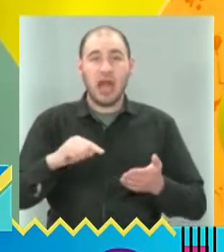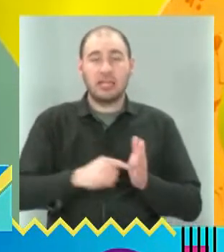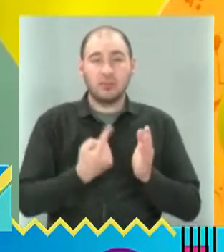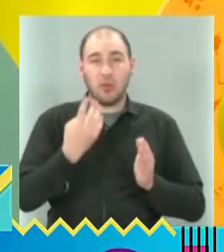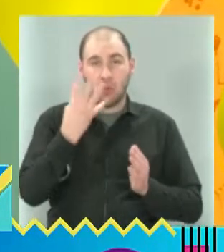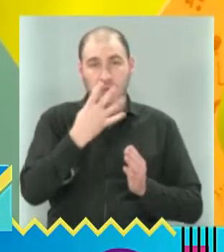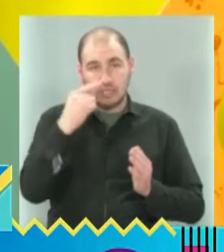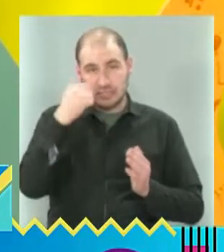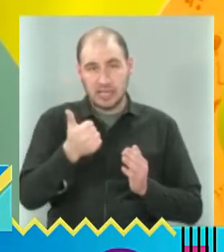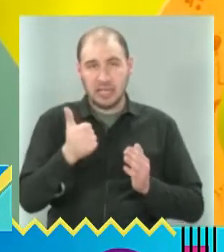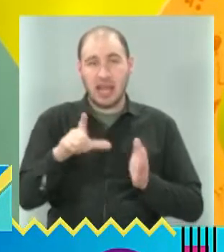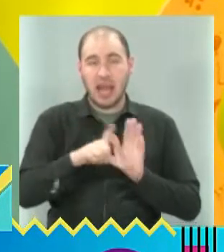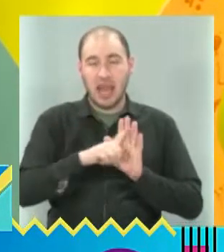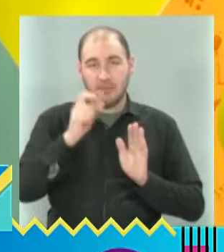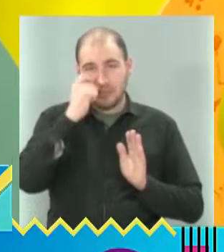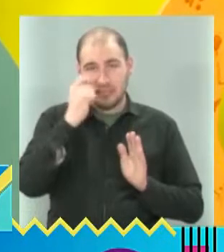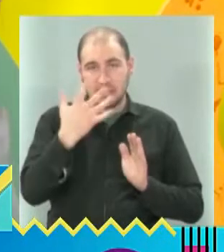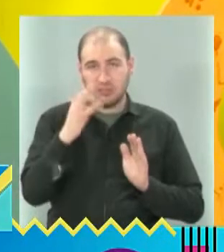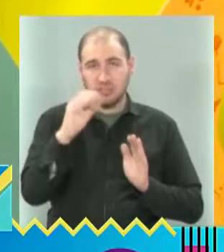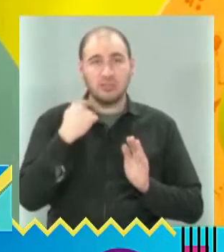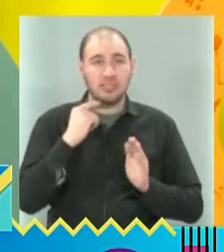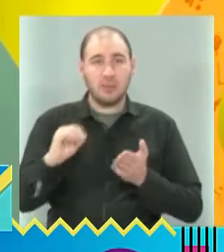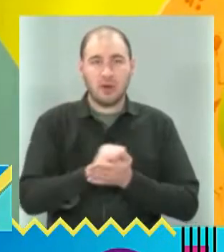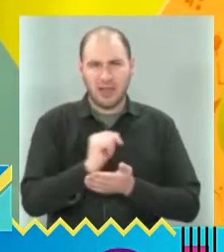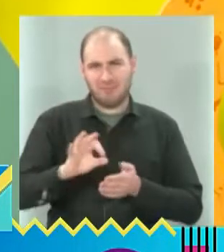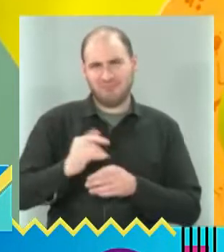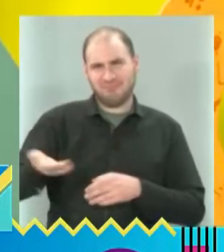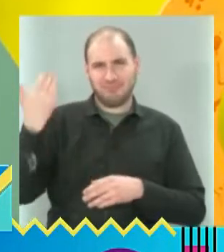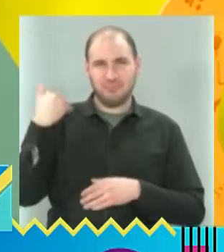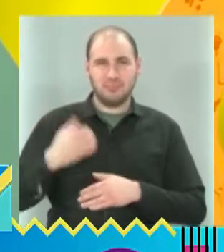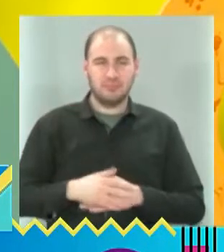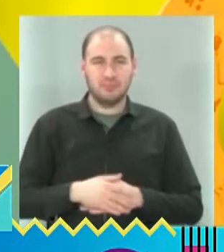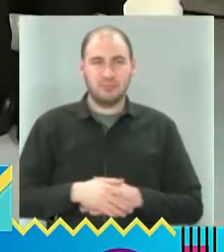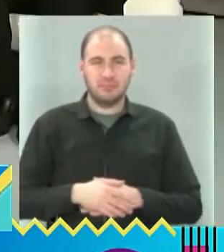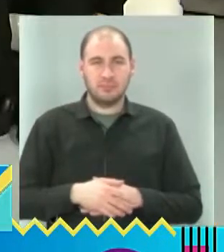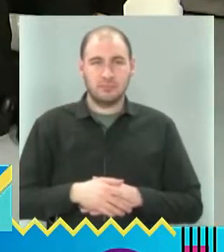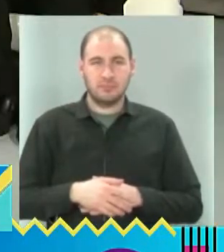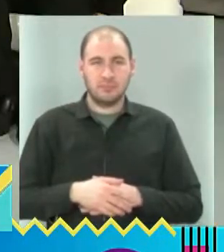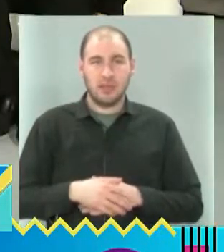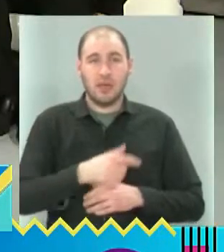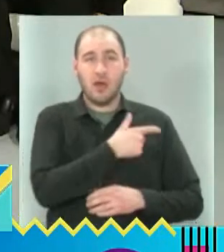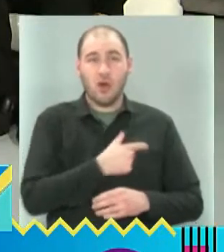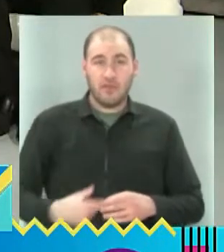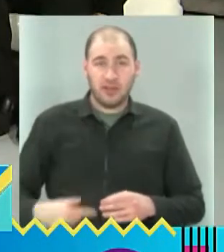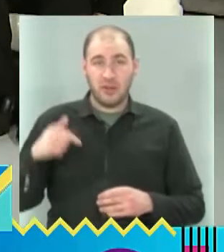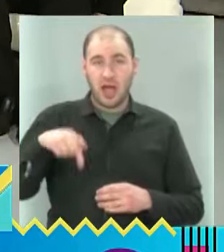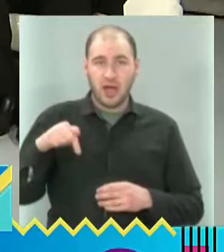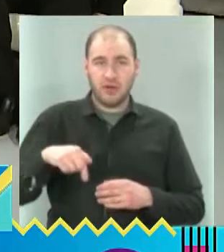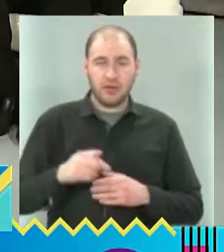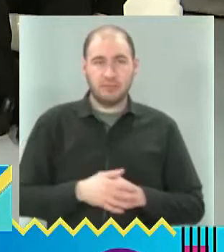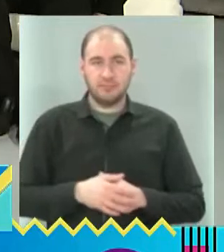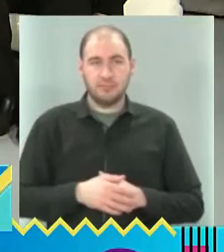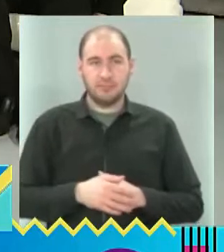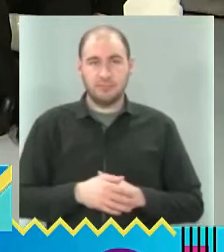artículo 46 de la ley 25.013, o sea, hace un tiempo largo, y el gobierno actual lo